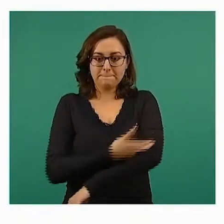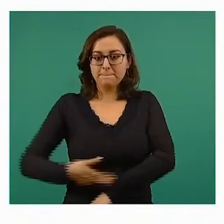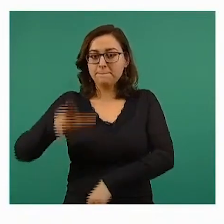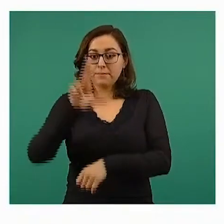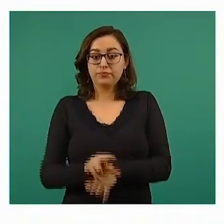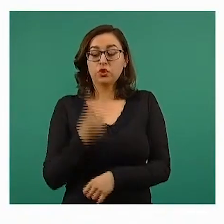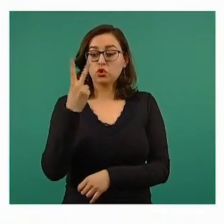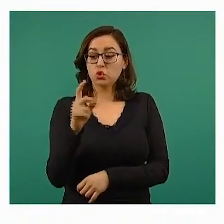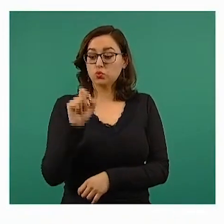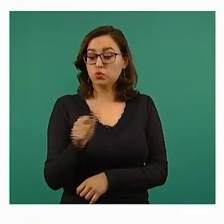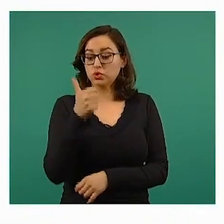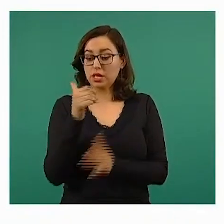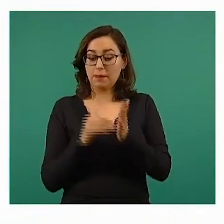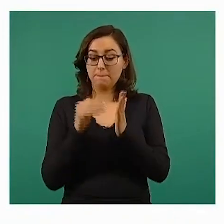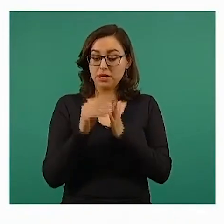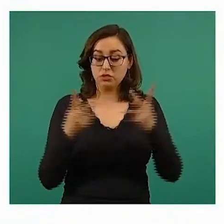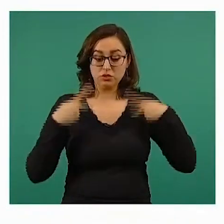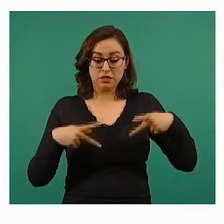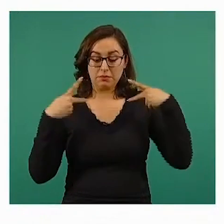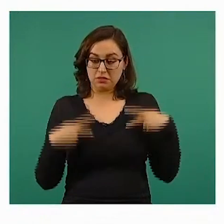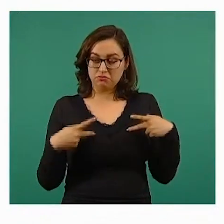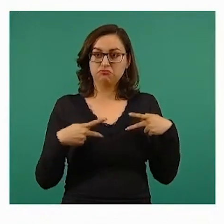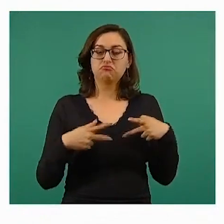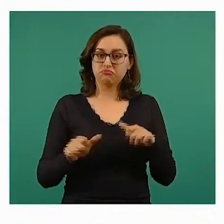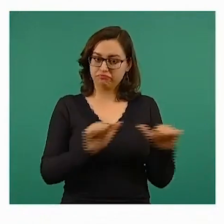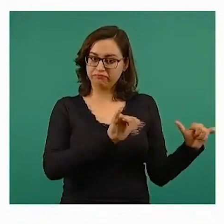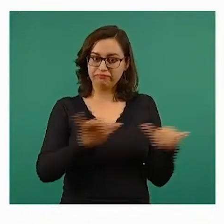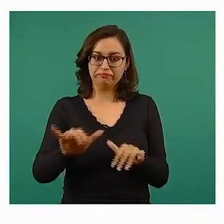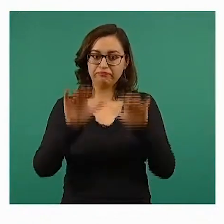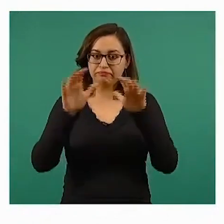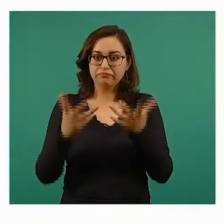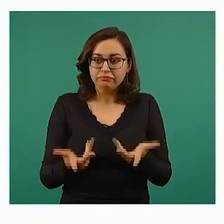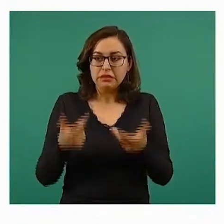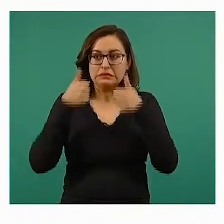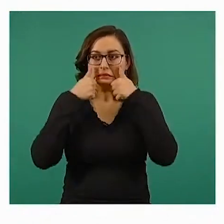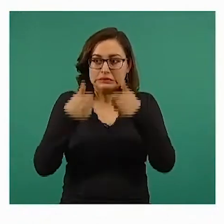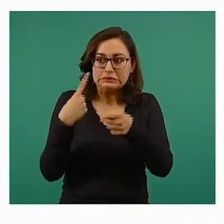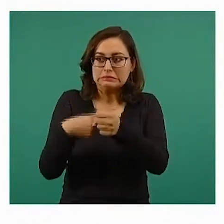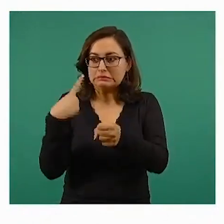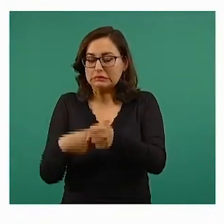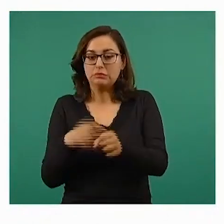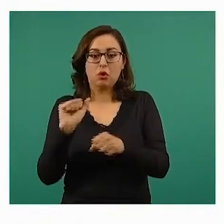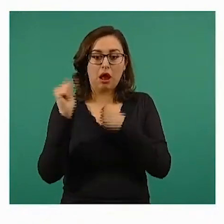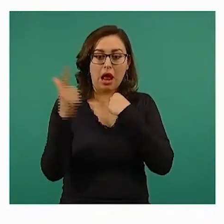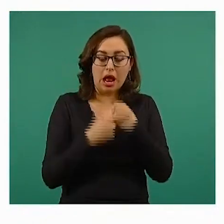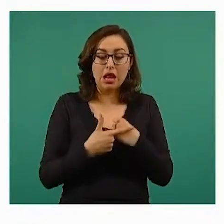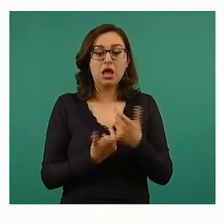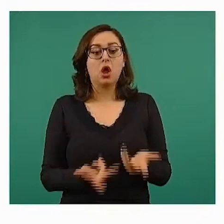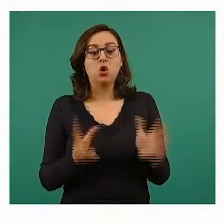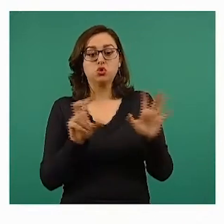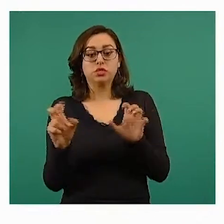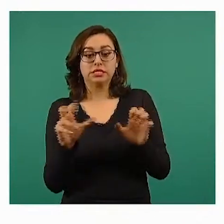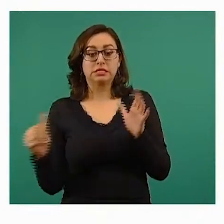de 2.6 millones de personas que acudieron al instituto para solicitar atención médica por sospecha de COVID, de las más de